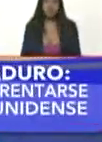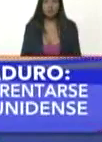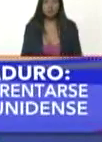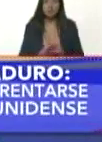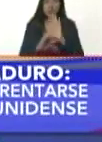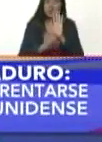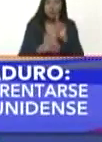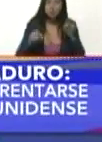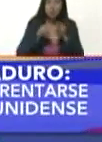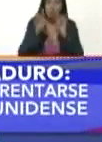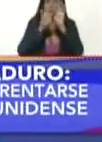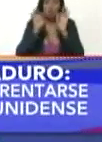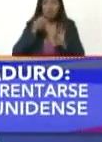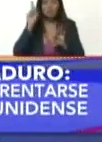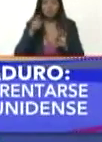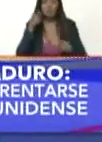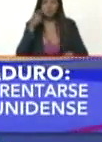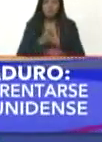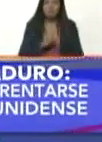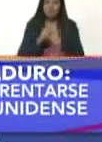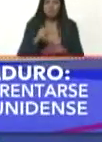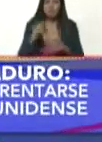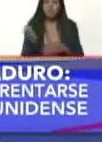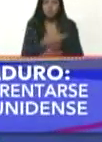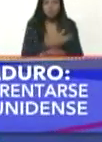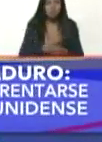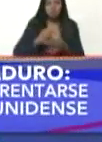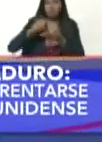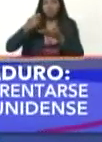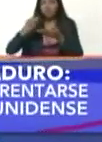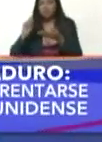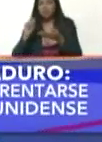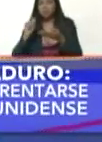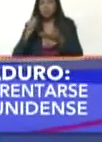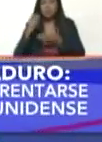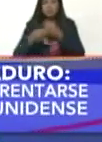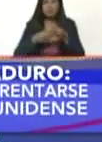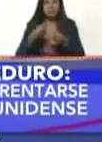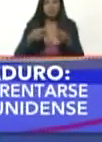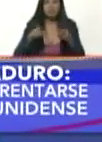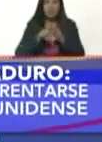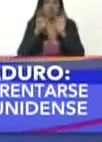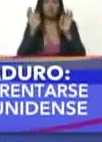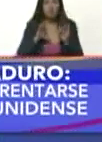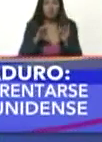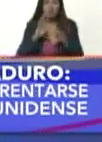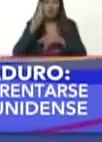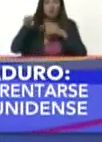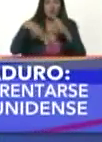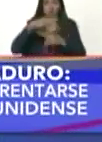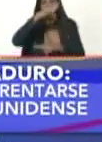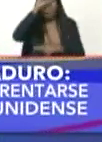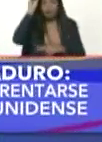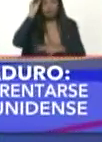a propósito de la recolección de las firmas No More Trump.